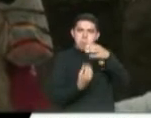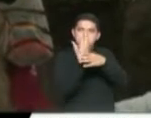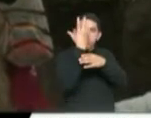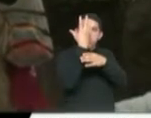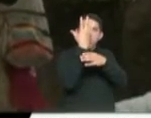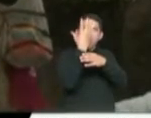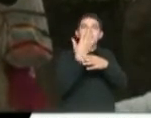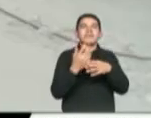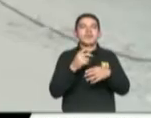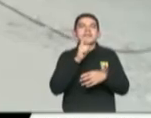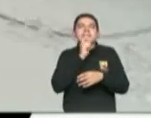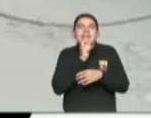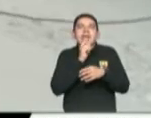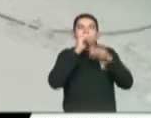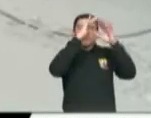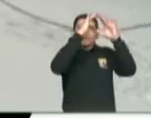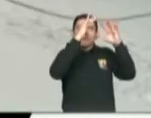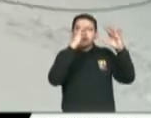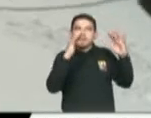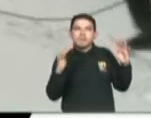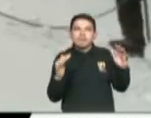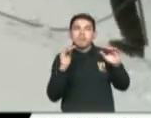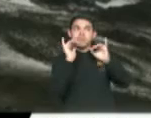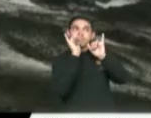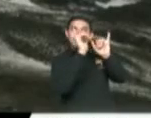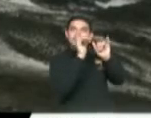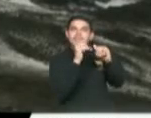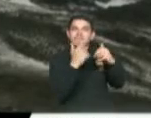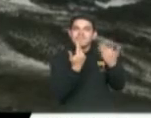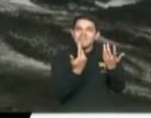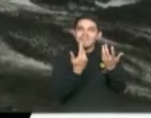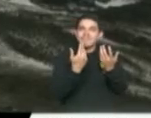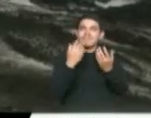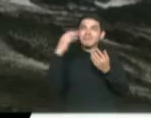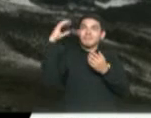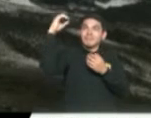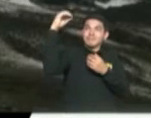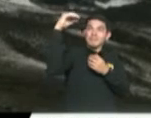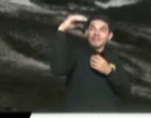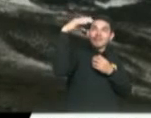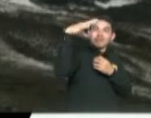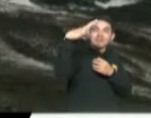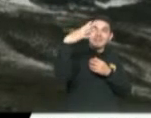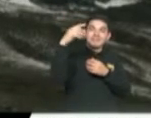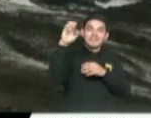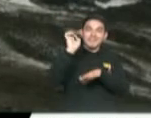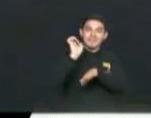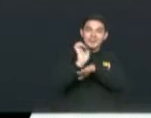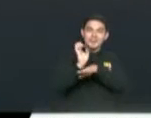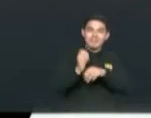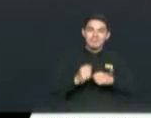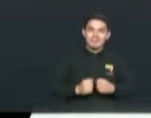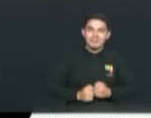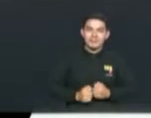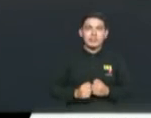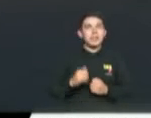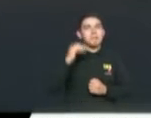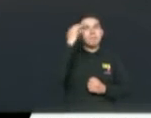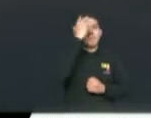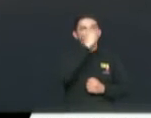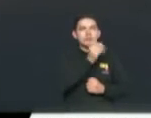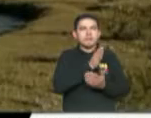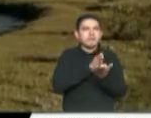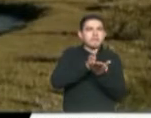glaciales milenarios y nieves perpetuas que son iluminadas por el intenso sol ecuatorial la ruta de los